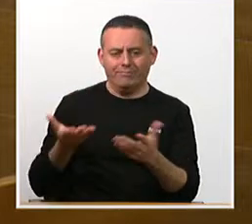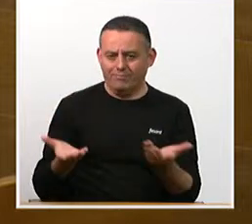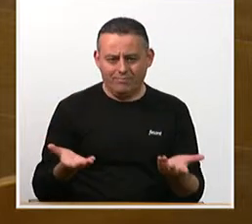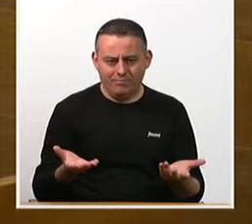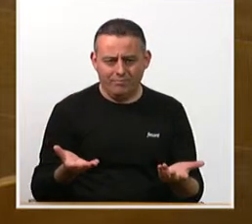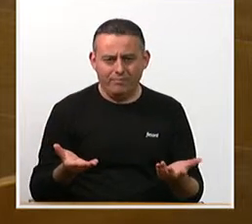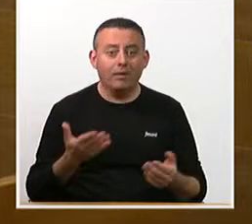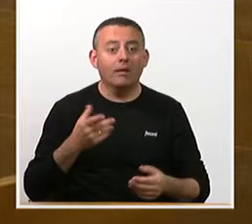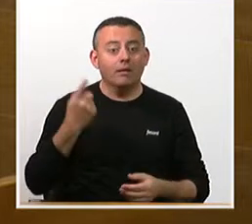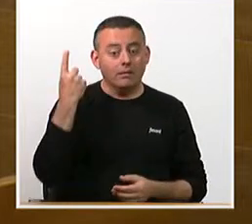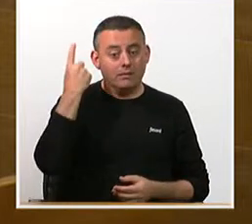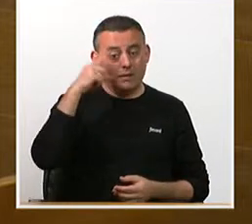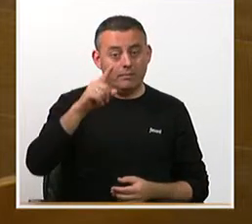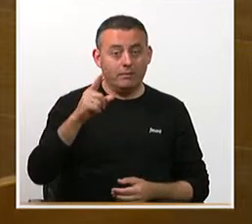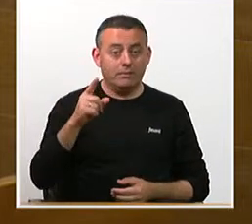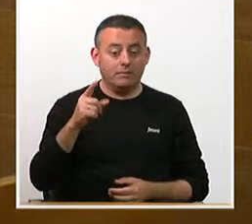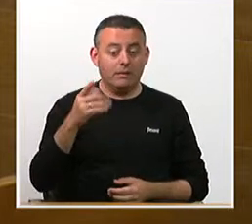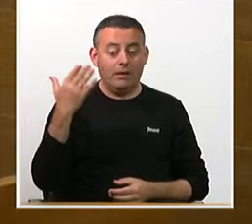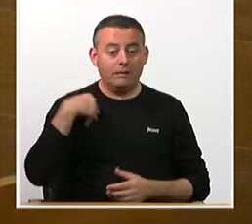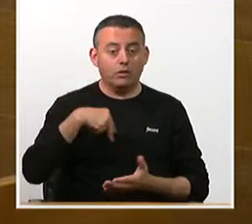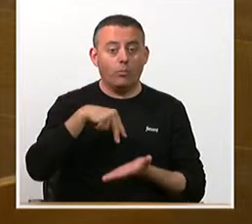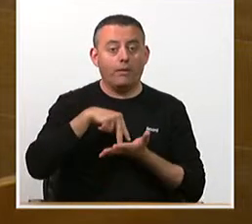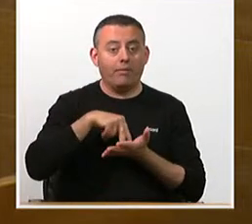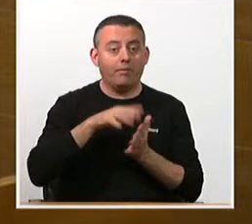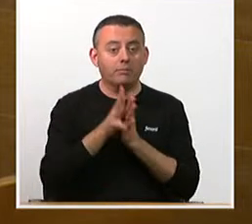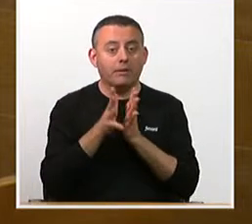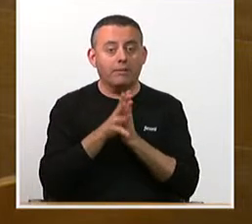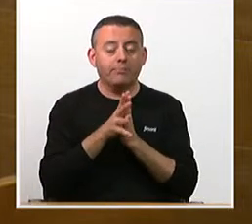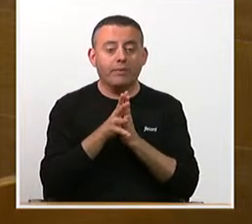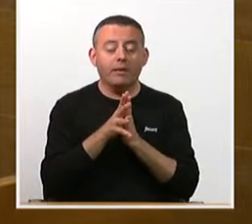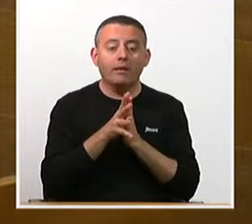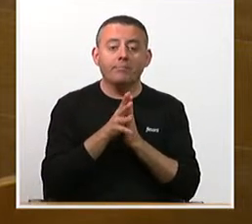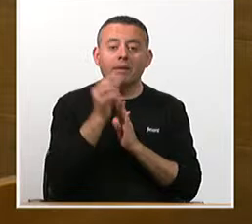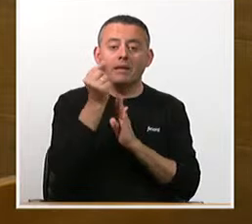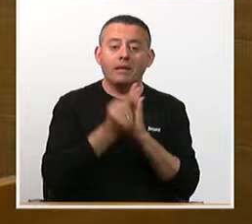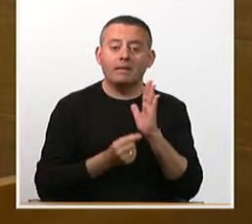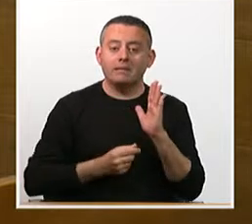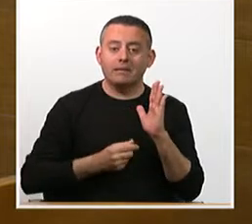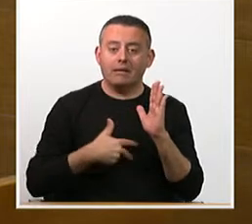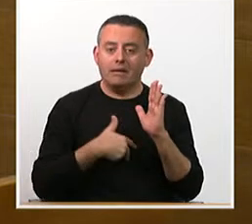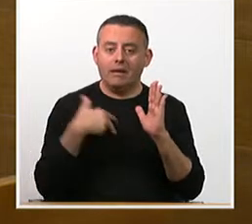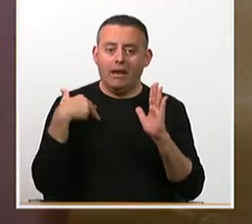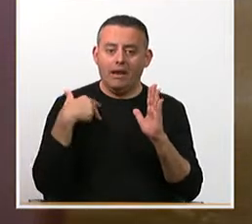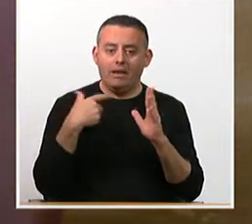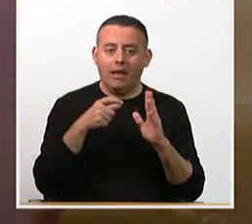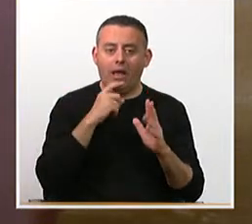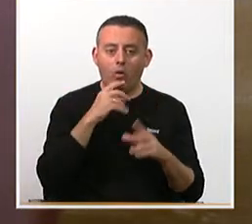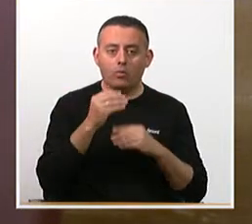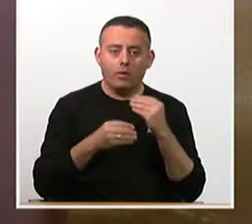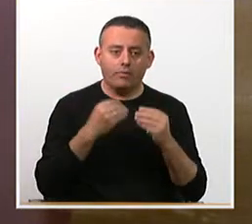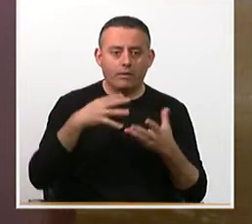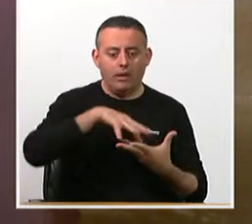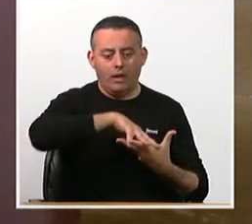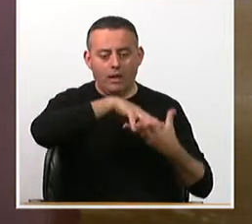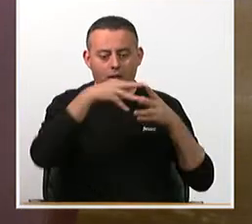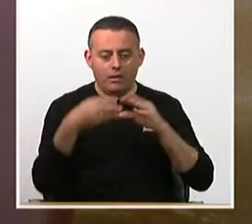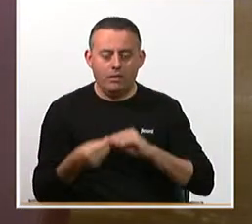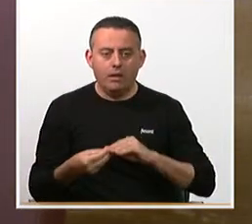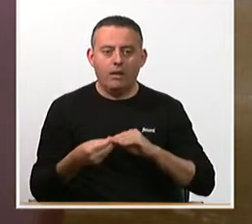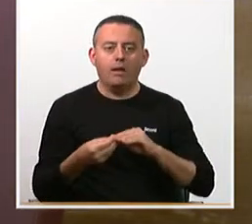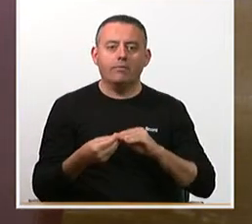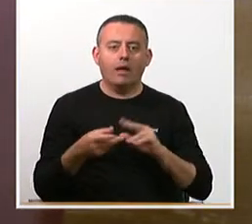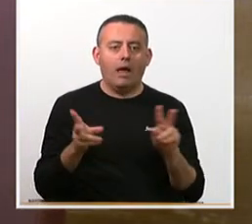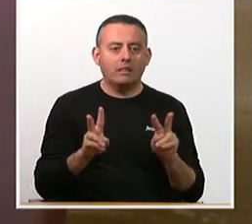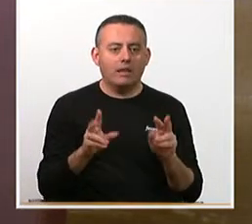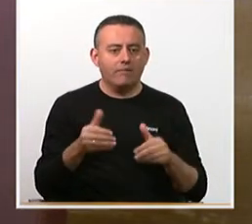mi comparecencia de líneas generales debemos trabajar desde una estrategia de adaptación activa ante de los retos y desafíos que